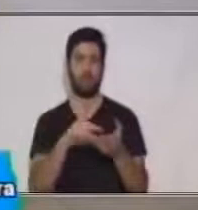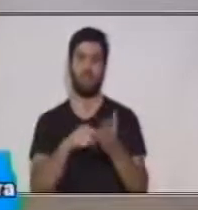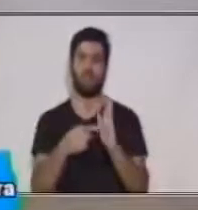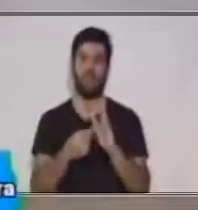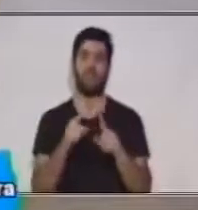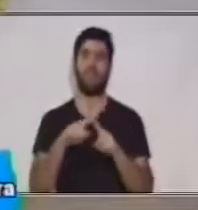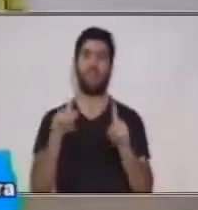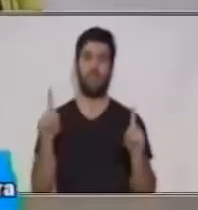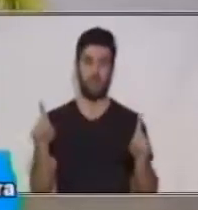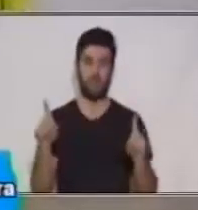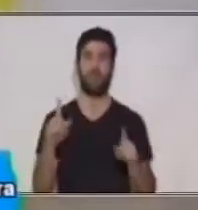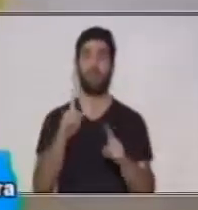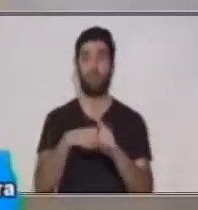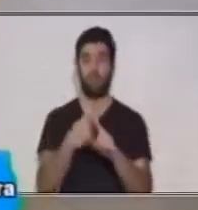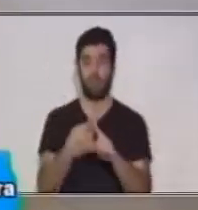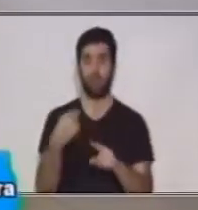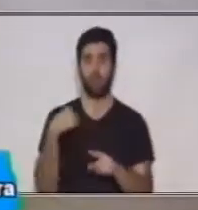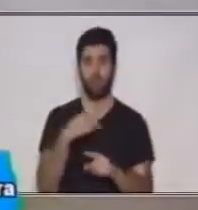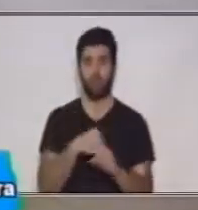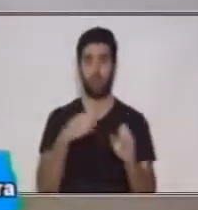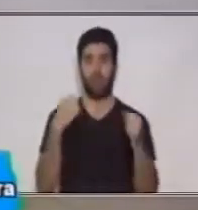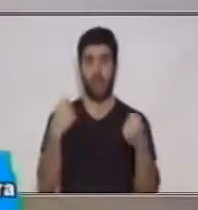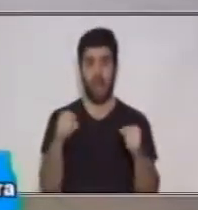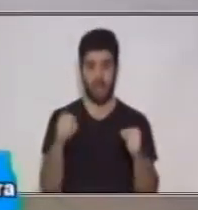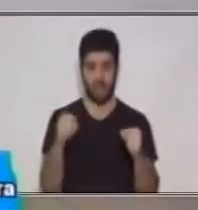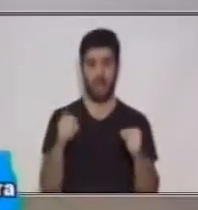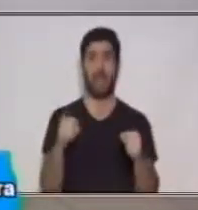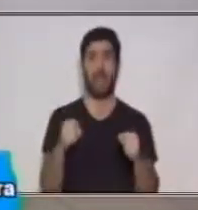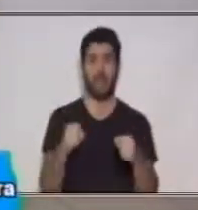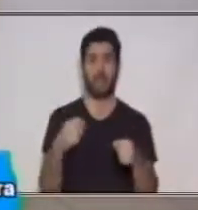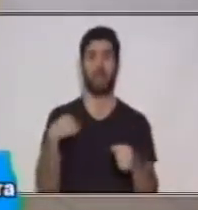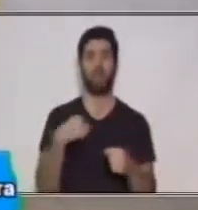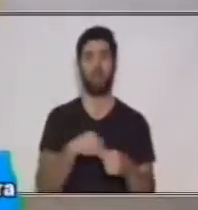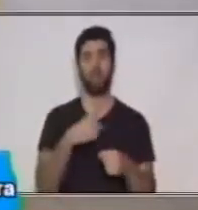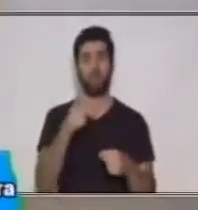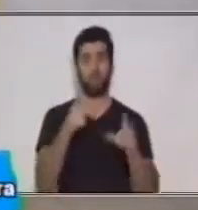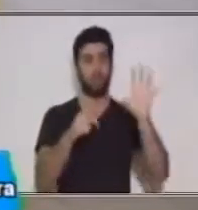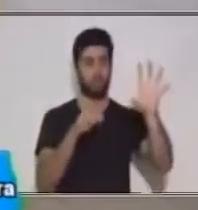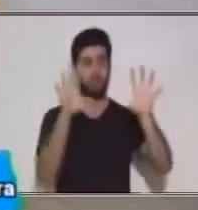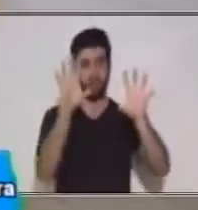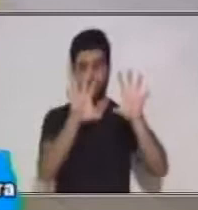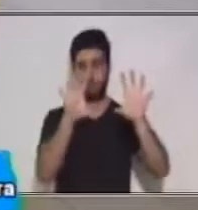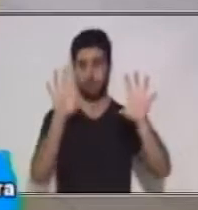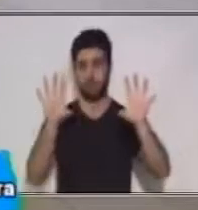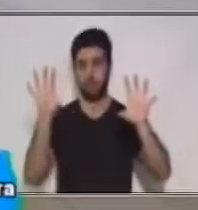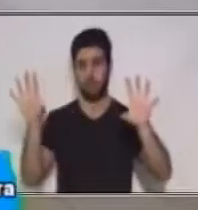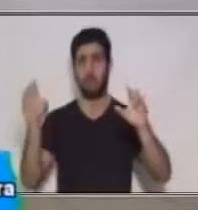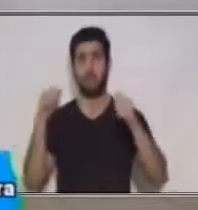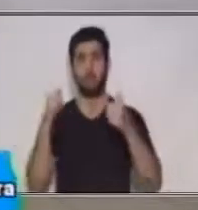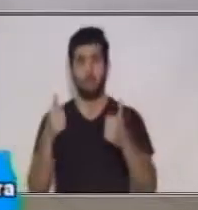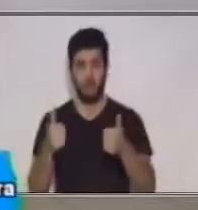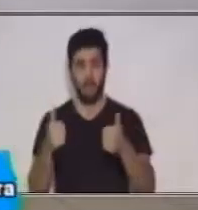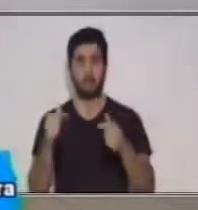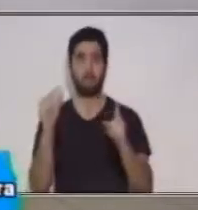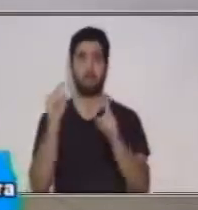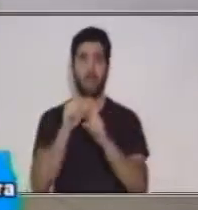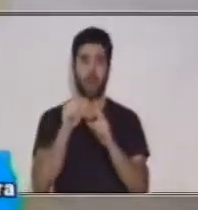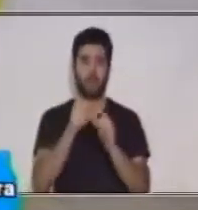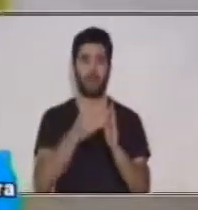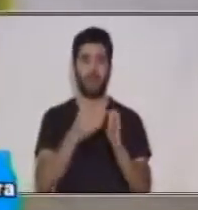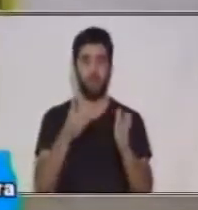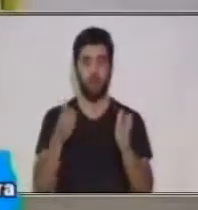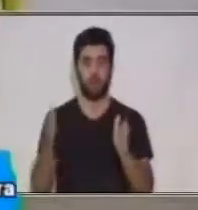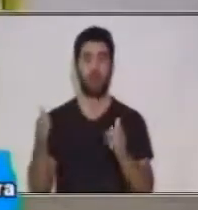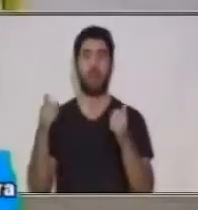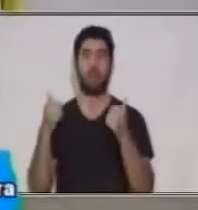estemos elaborando nosotros algún texto, nosotros tenemos que estructurar bien las palabras, bien